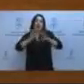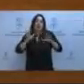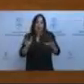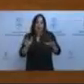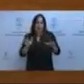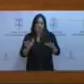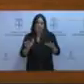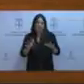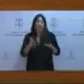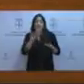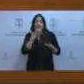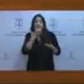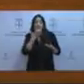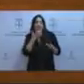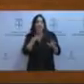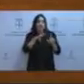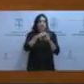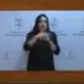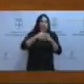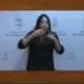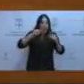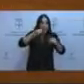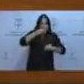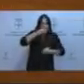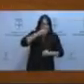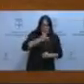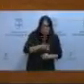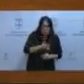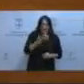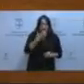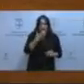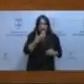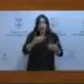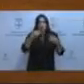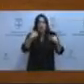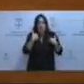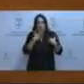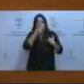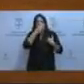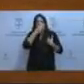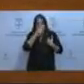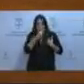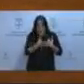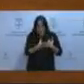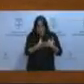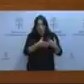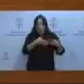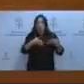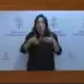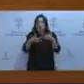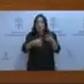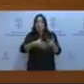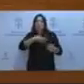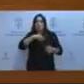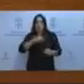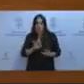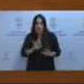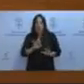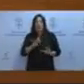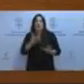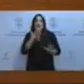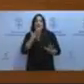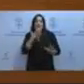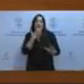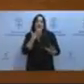cuando el viento sopla a favor, un barco bien aparejado y con un buen capitán va a avanzar mucho. Aunque el barco ni tenga buen capitán ni esté bien aparejado, con el viento a favor todos